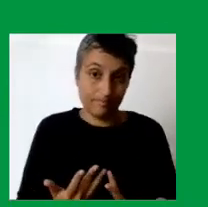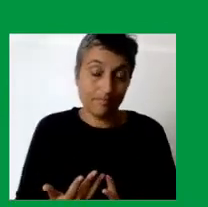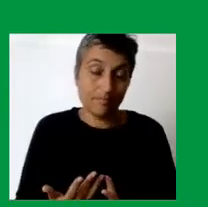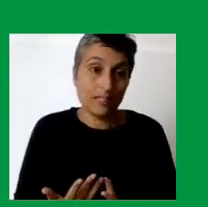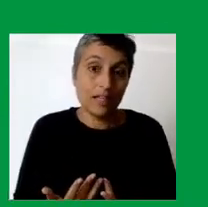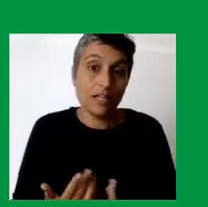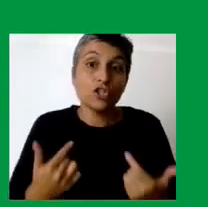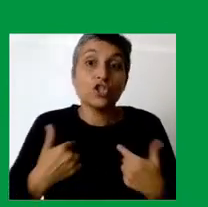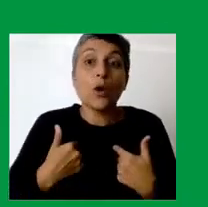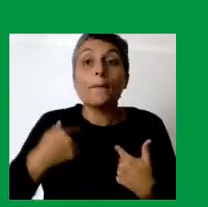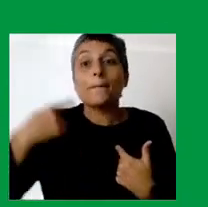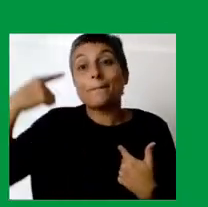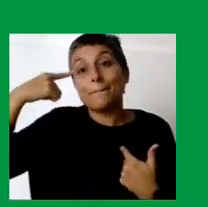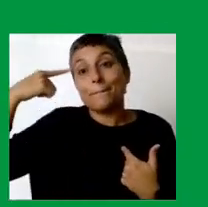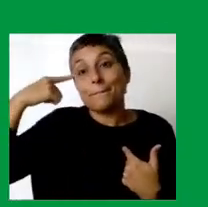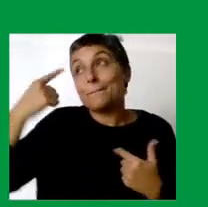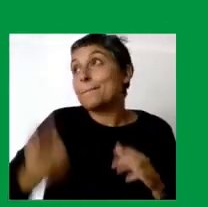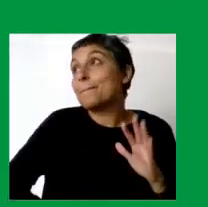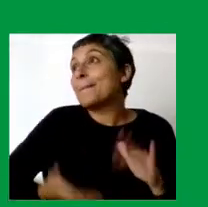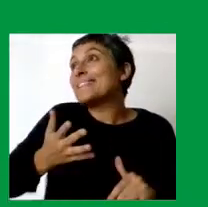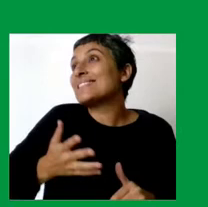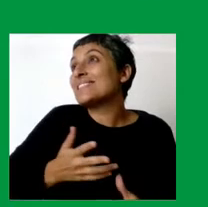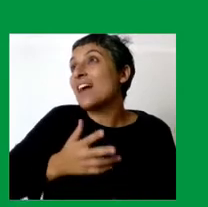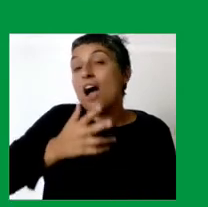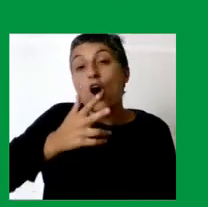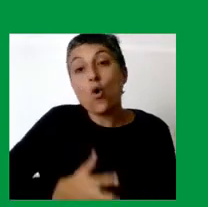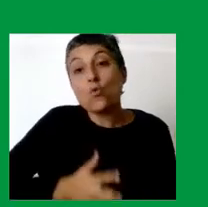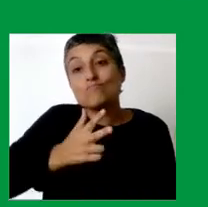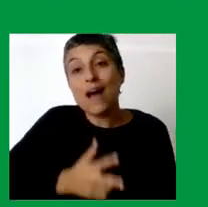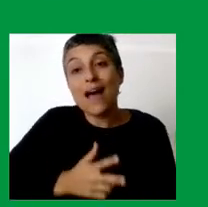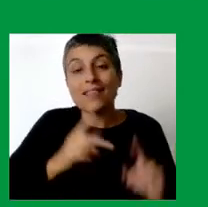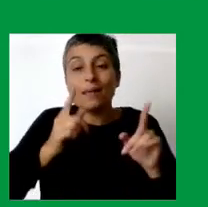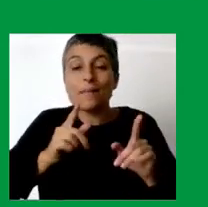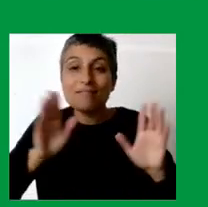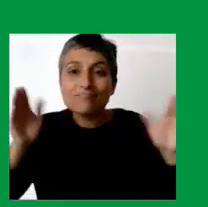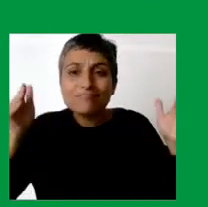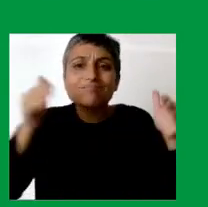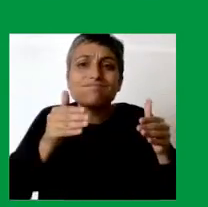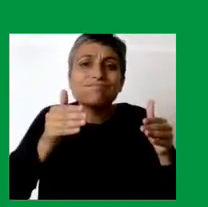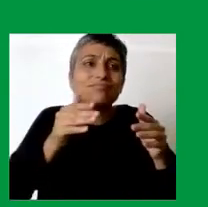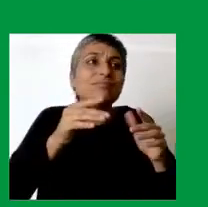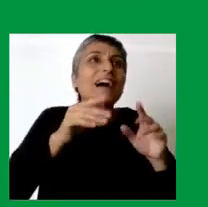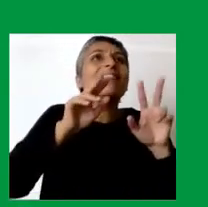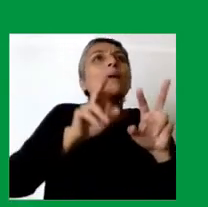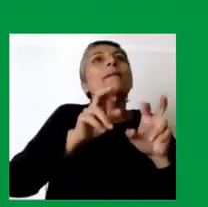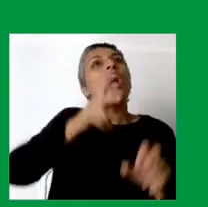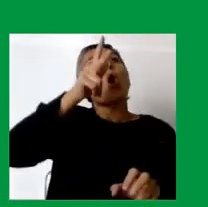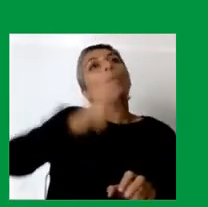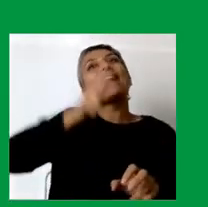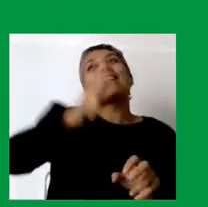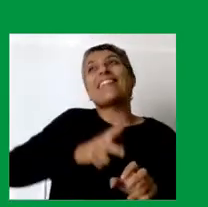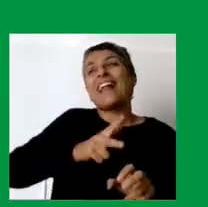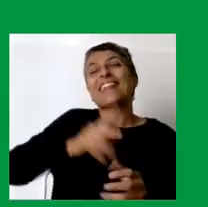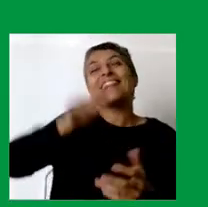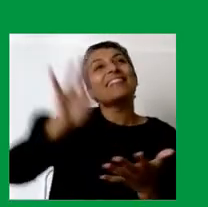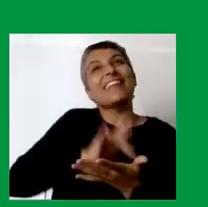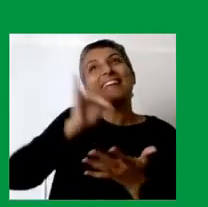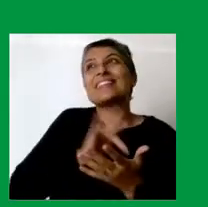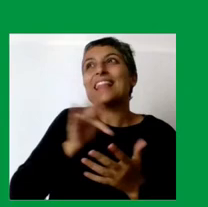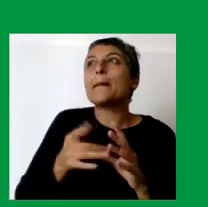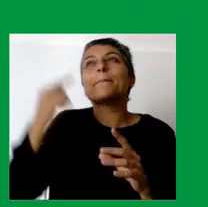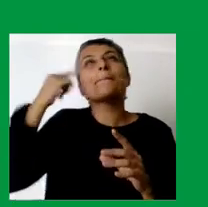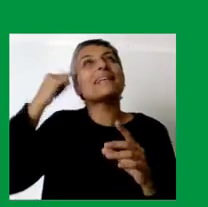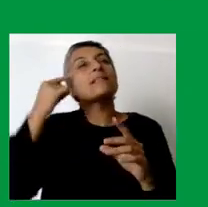más humana y enfocada, digamos, como en las humanidades digitales, pensar a las tecnologías como